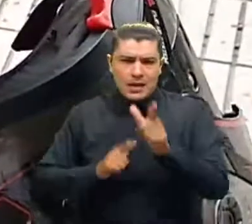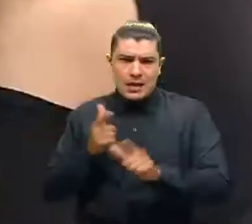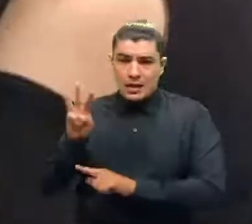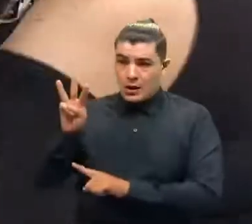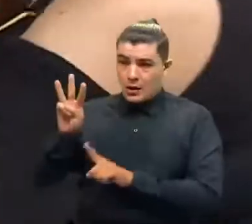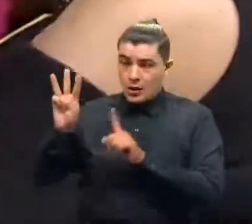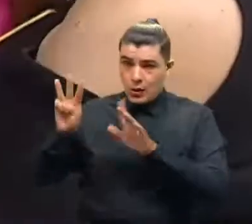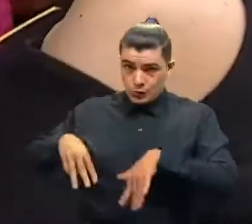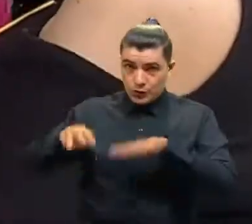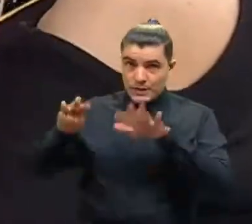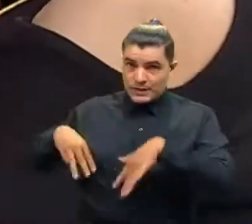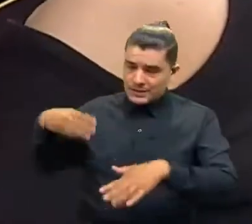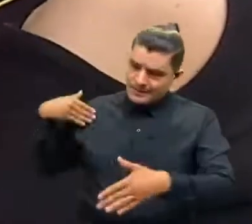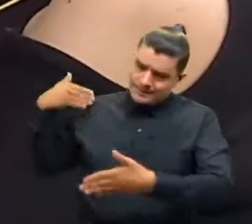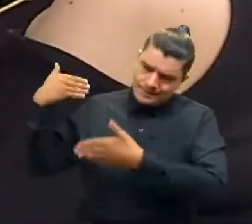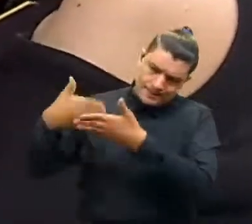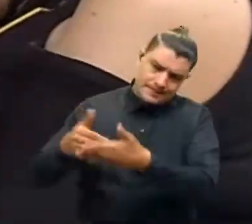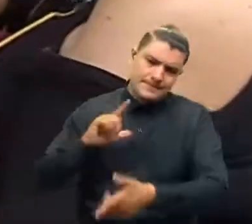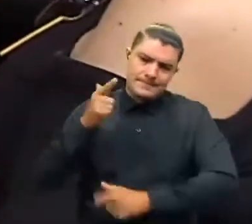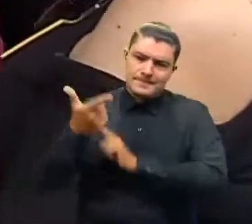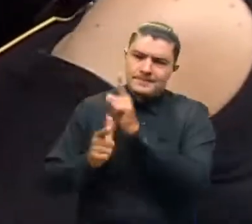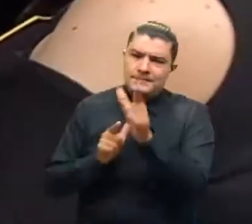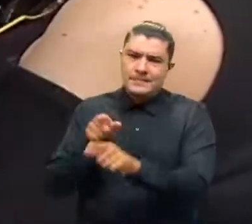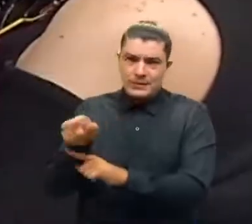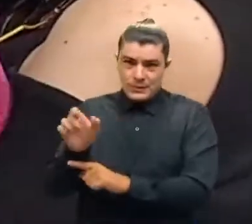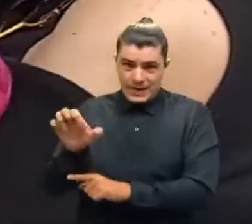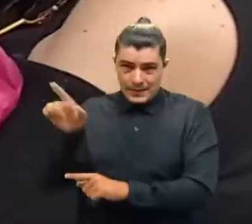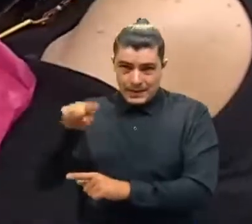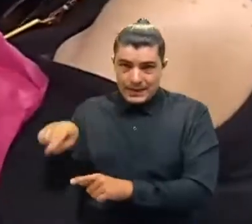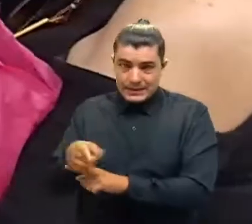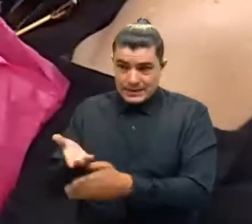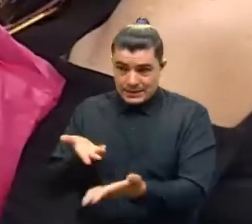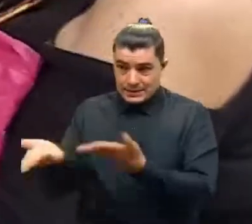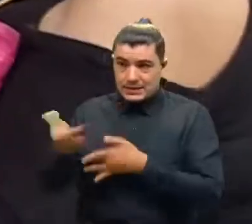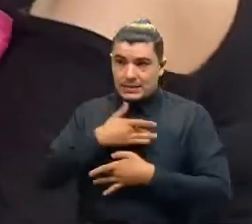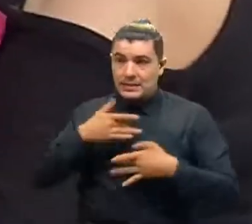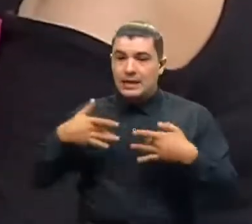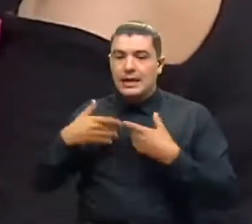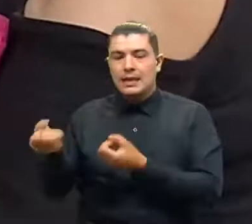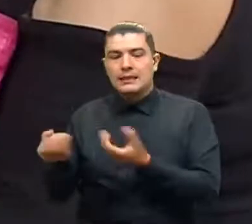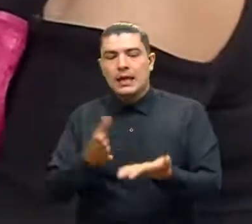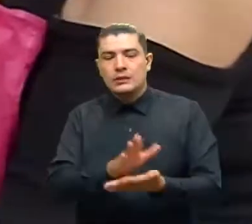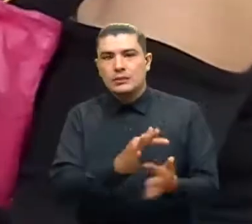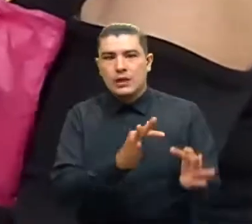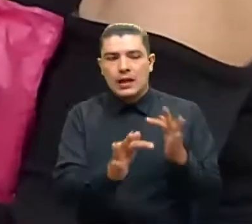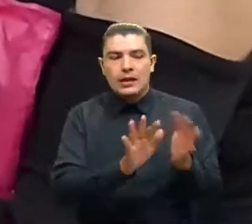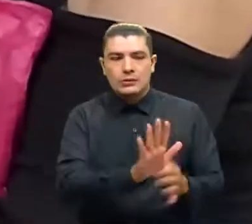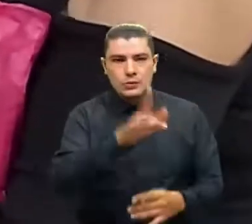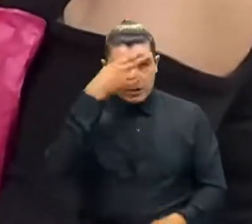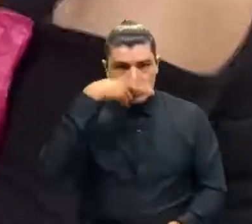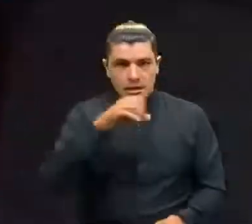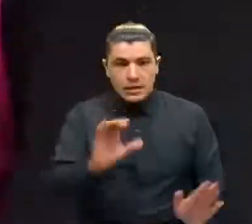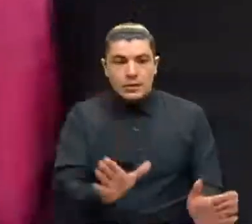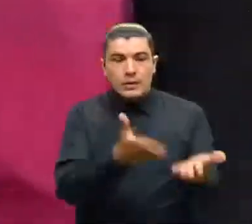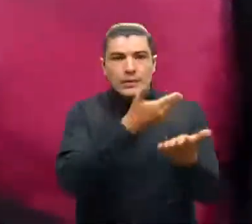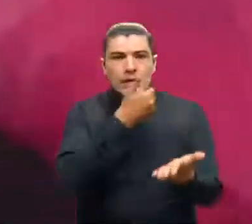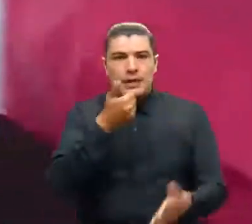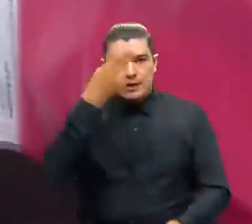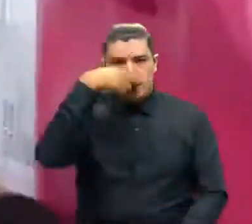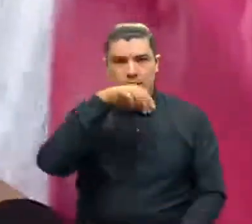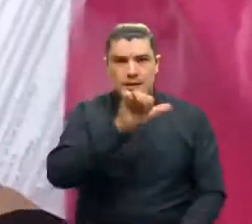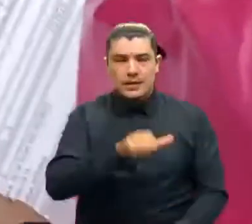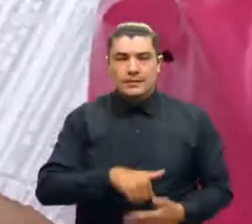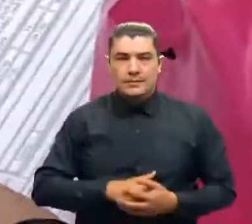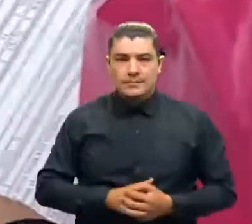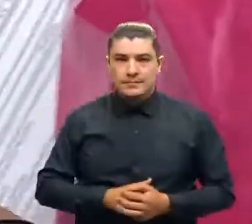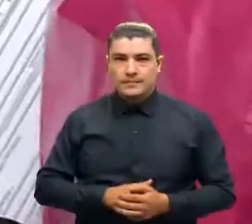8 meses con la EPS que le brinda el servicio de salud para que le autoricen unas terapias que mejorarán la salud de su hija. Ella ha estado